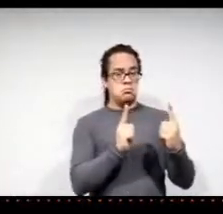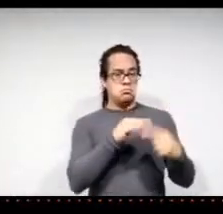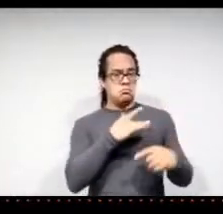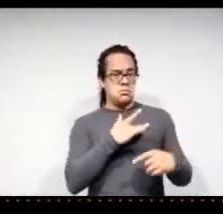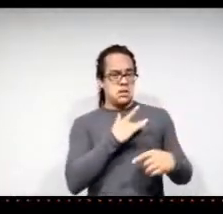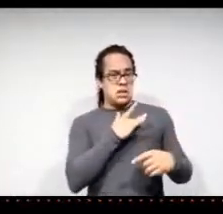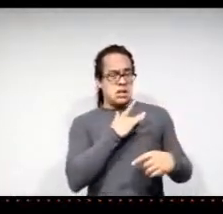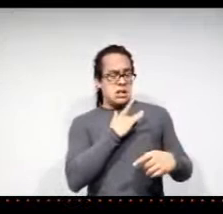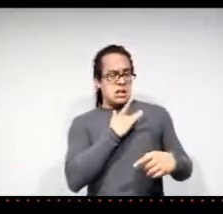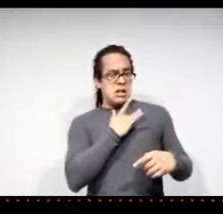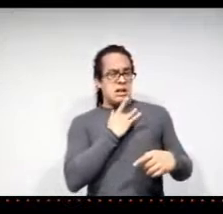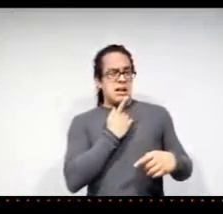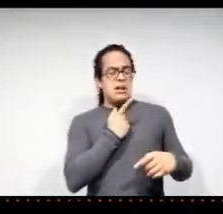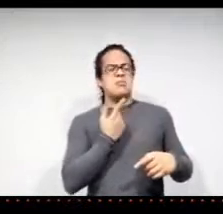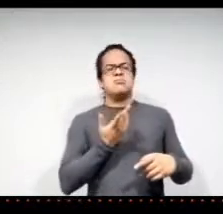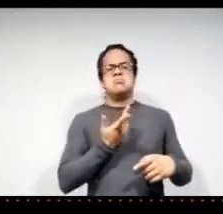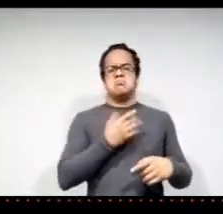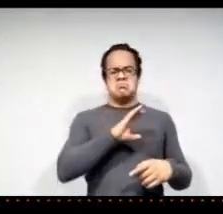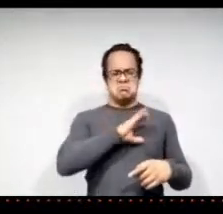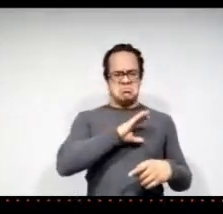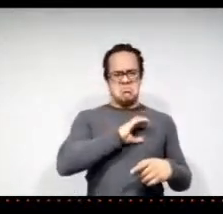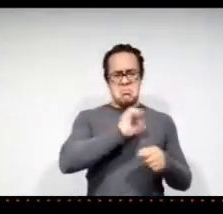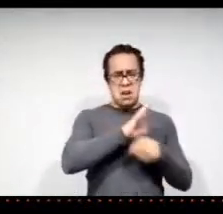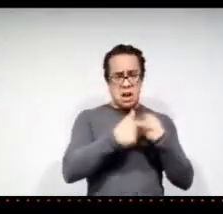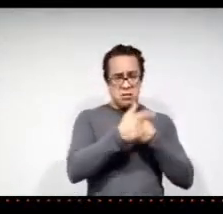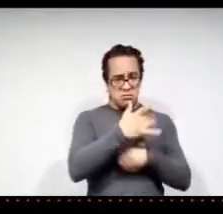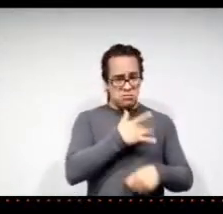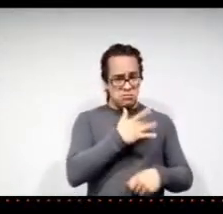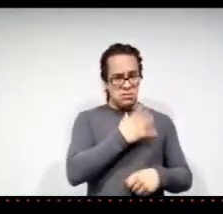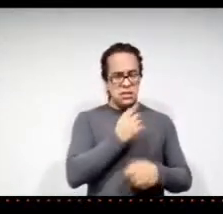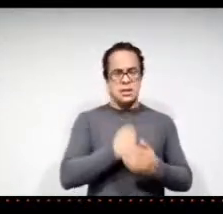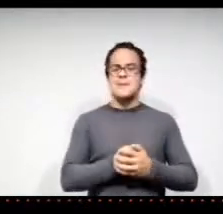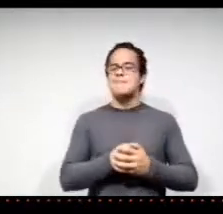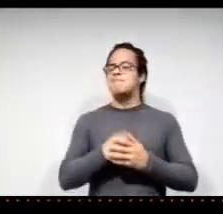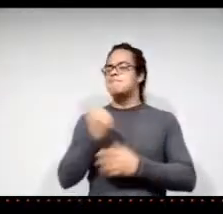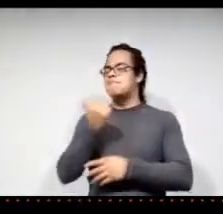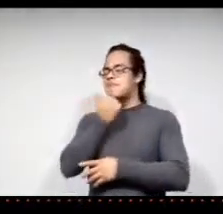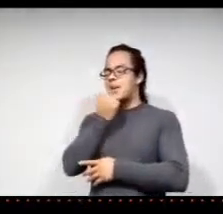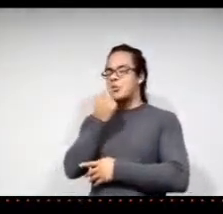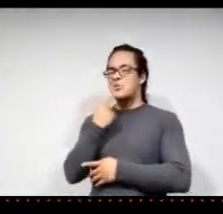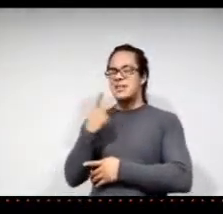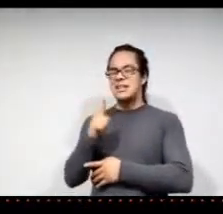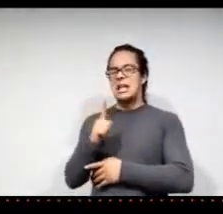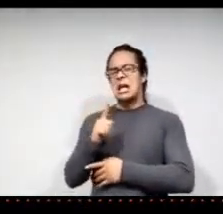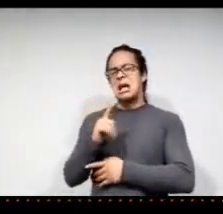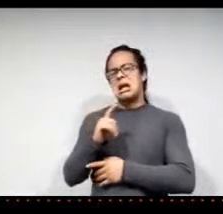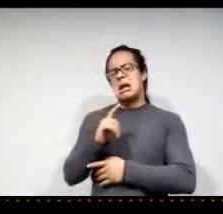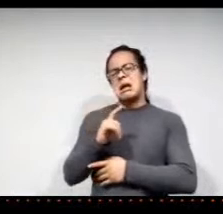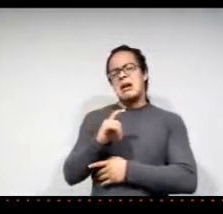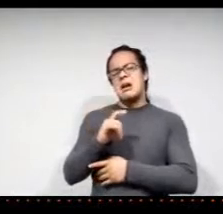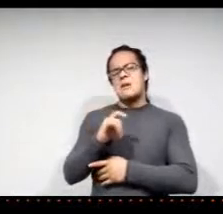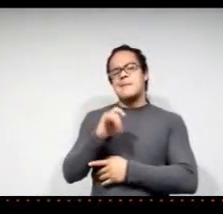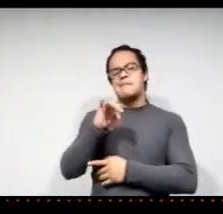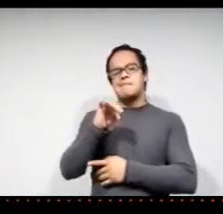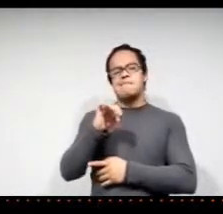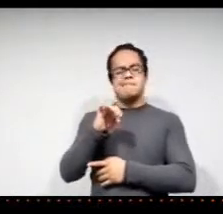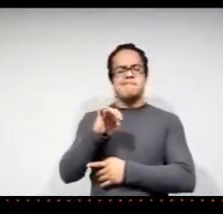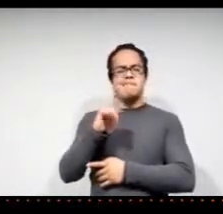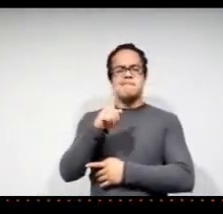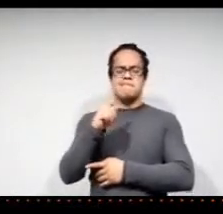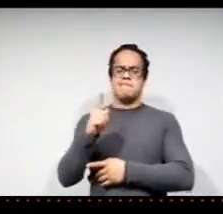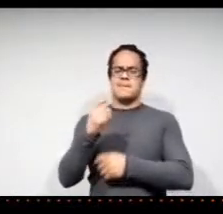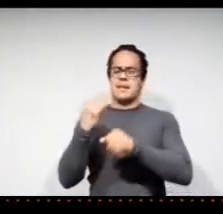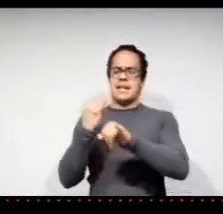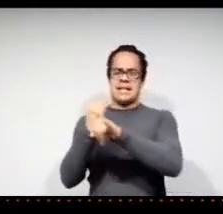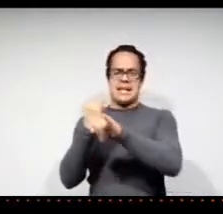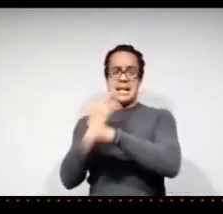cursos FIT, que son a distancia, los alumnos se sentían ligeramente más cercanos a su profesor que en los cursos presenciales. Pero la explicación que